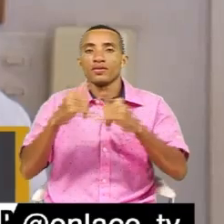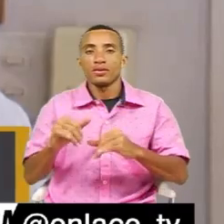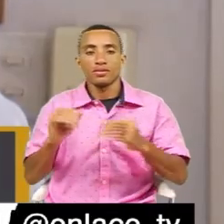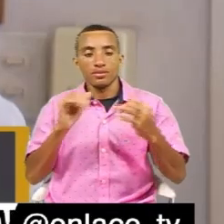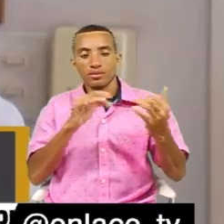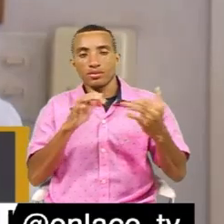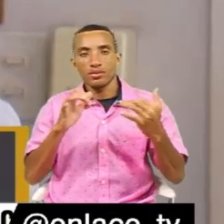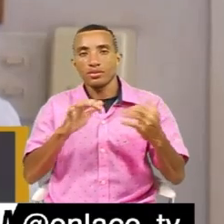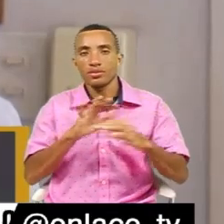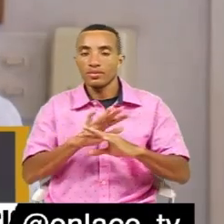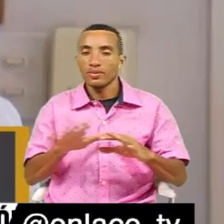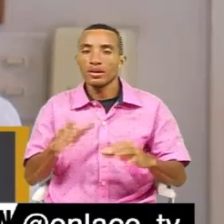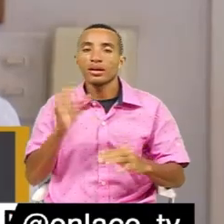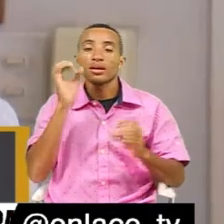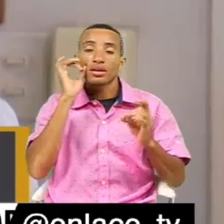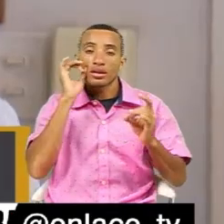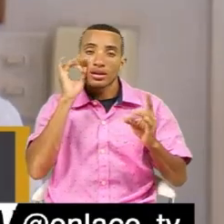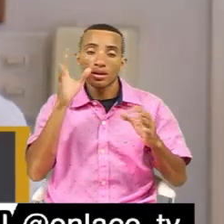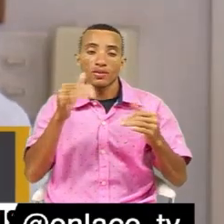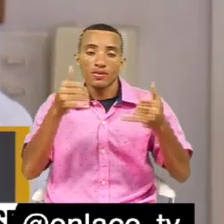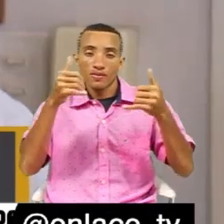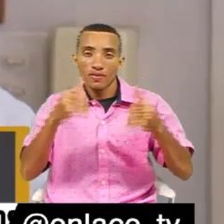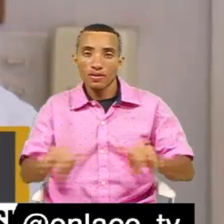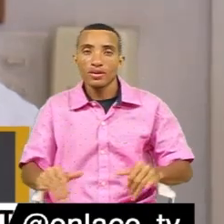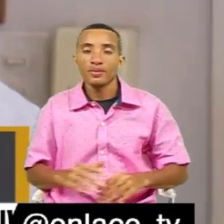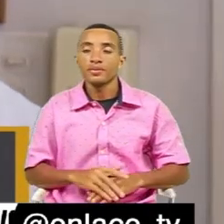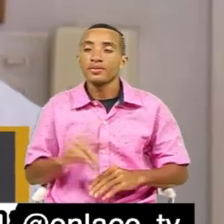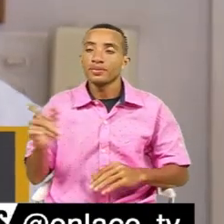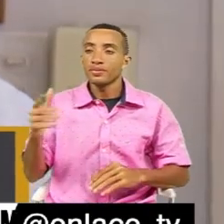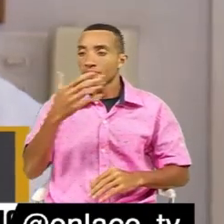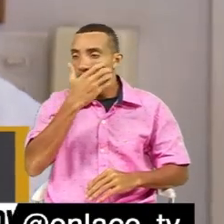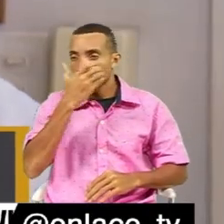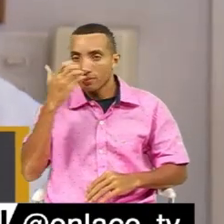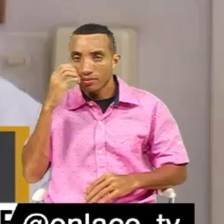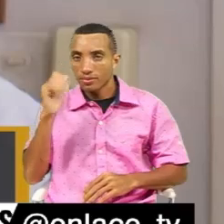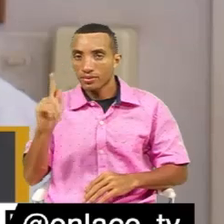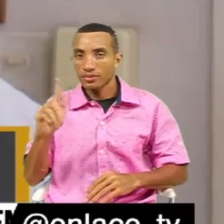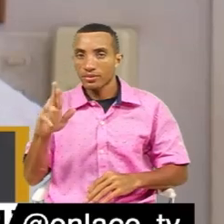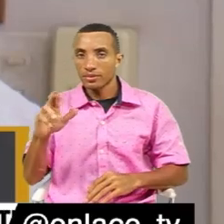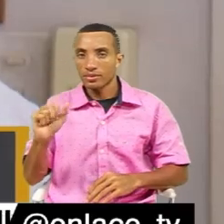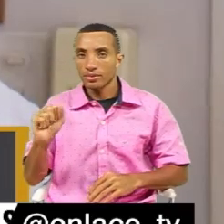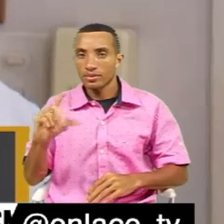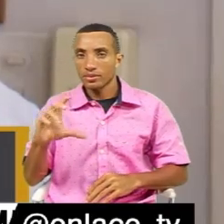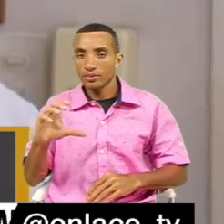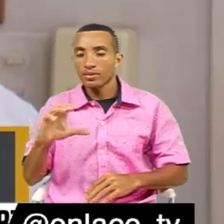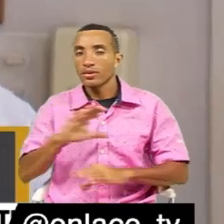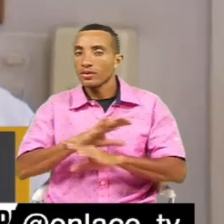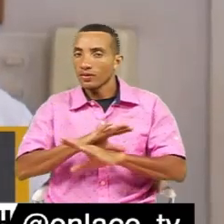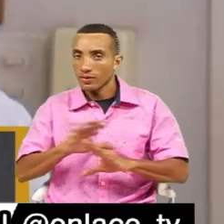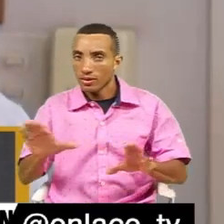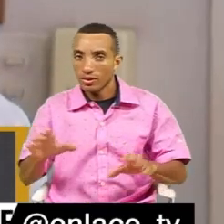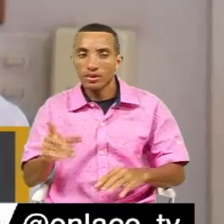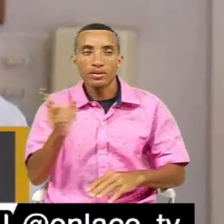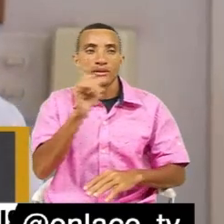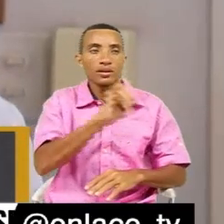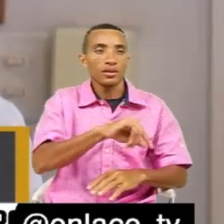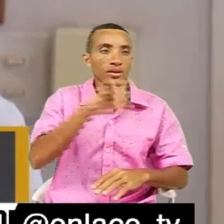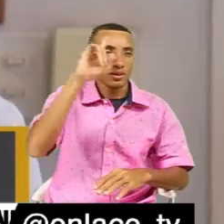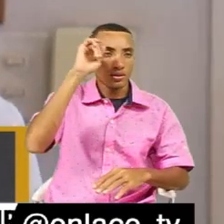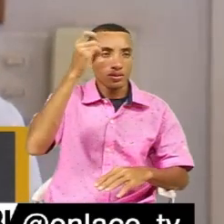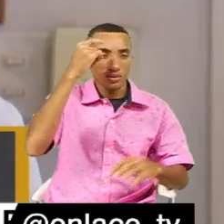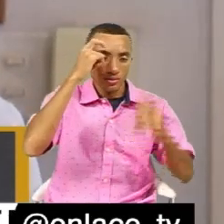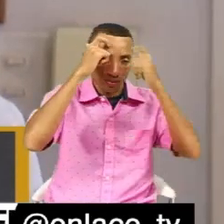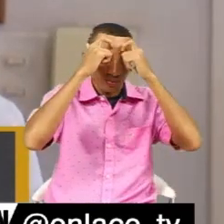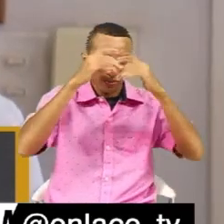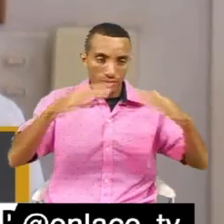guerra terrible entre la FARC-EPL y el Estado.